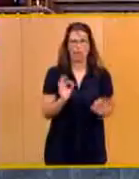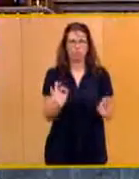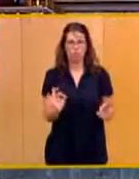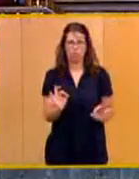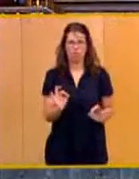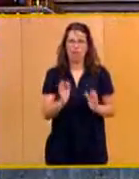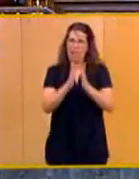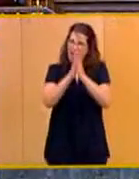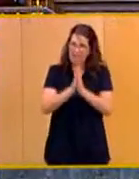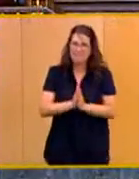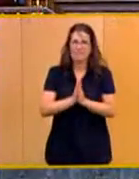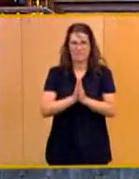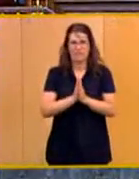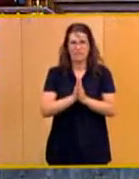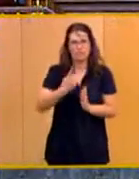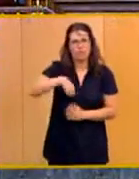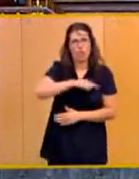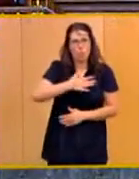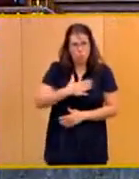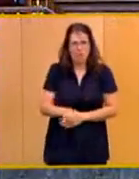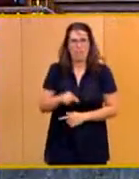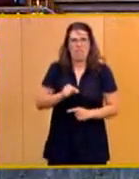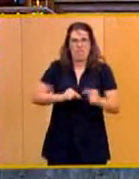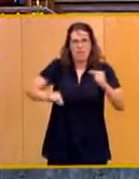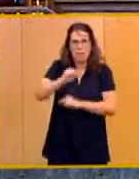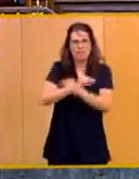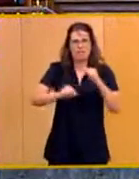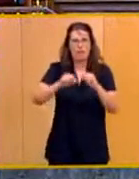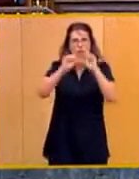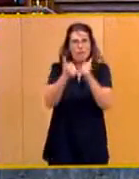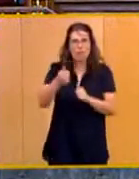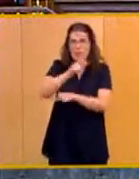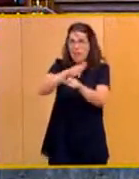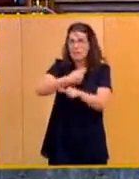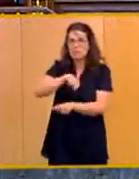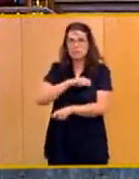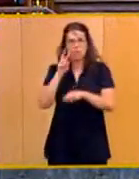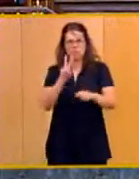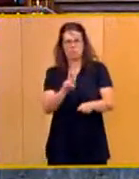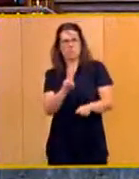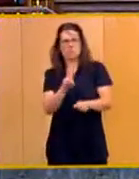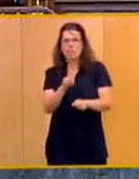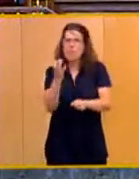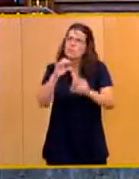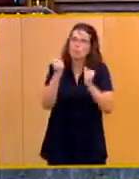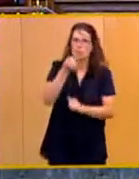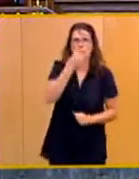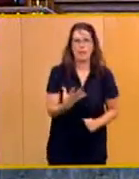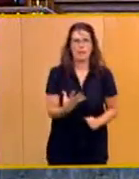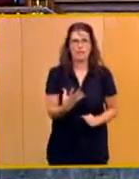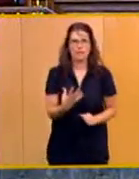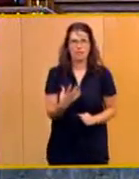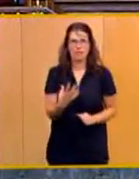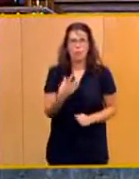que podamos debatir como los españoles quieren que debatamos. El modo de contradecir es usando la